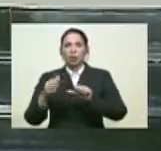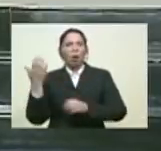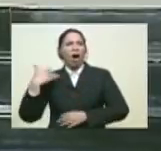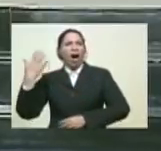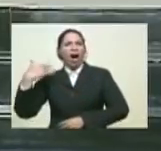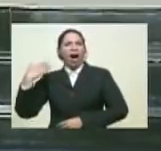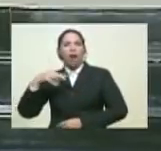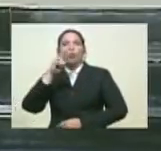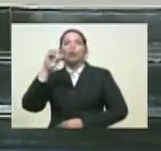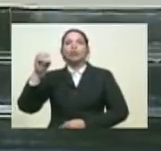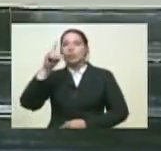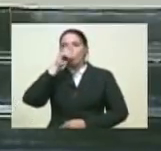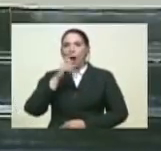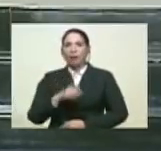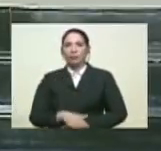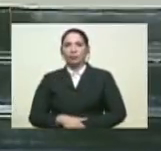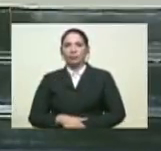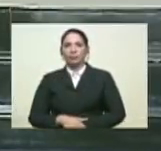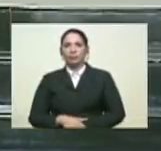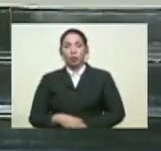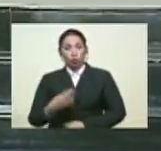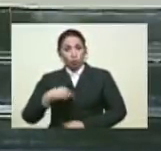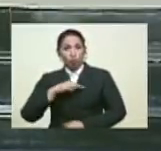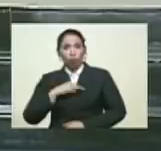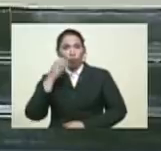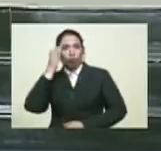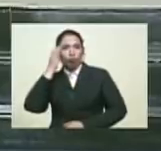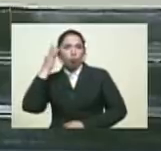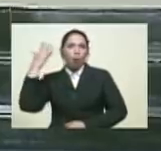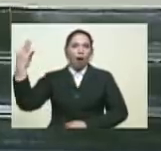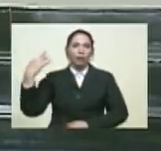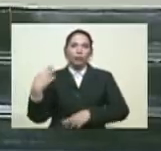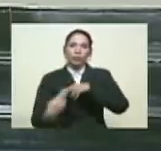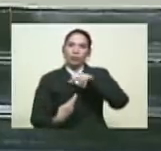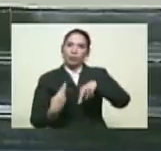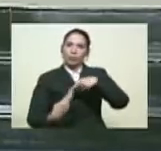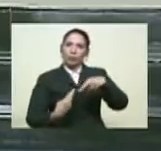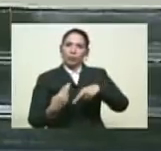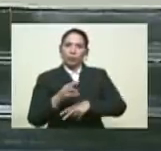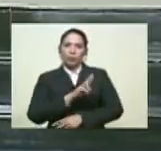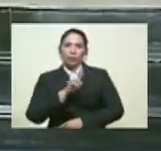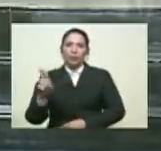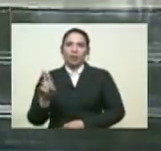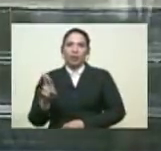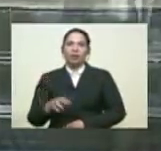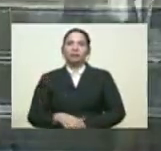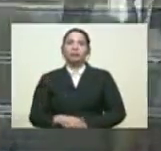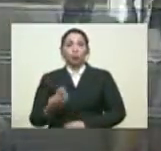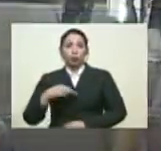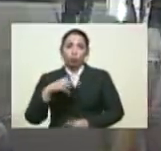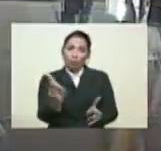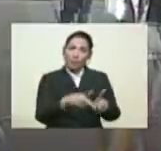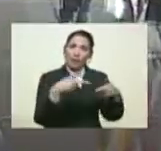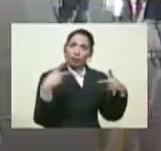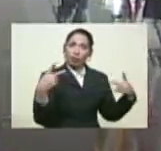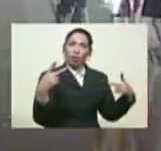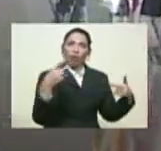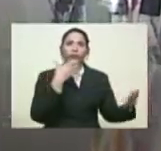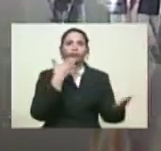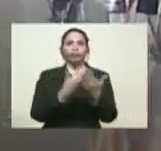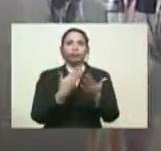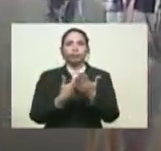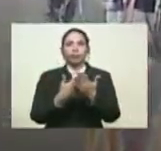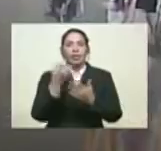años, éramos un sueño de república, éramos una proclama, éramos un periódico, éramos una